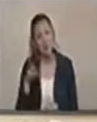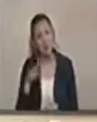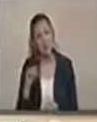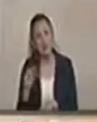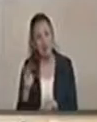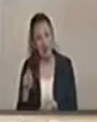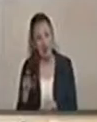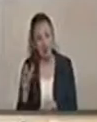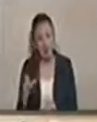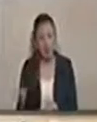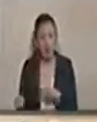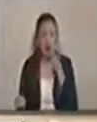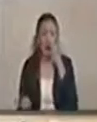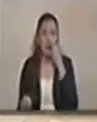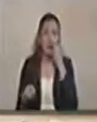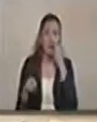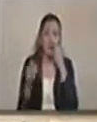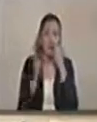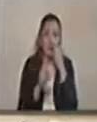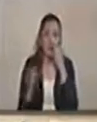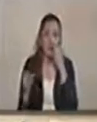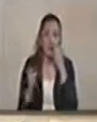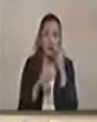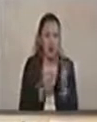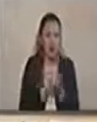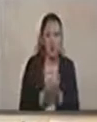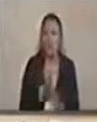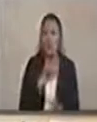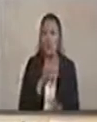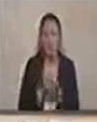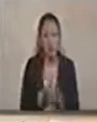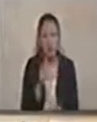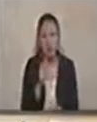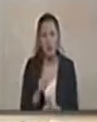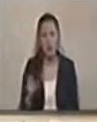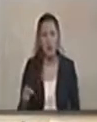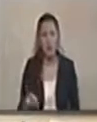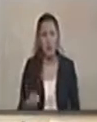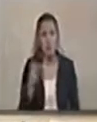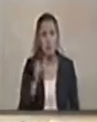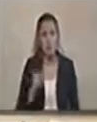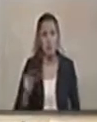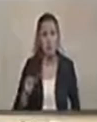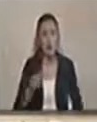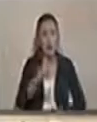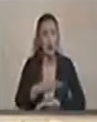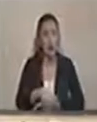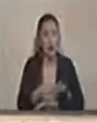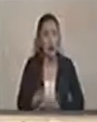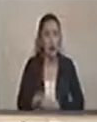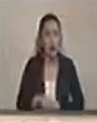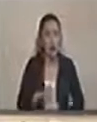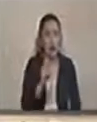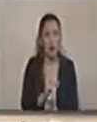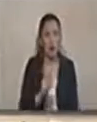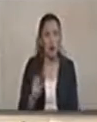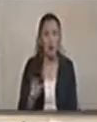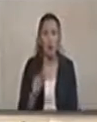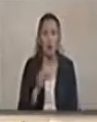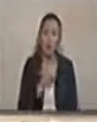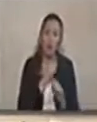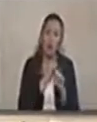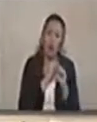que se busca atender es la persona que está en situación de calle, a un adicto que tiene un